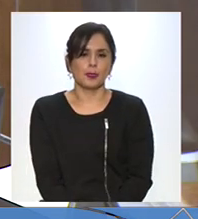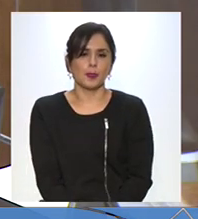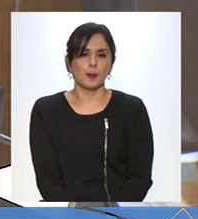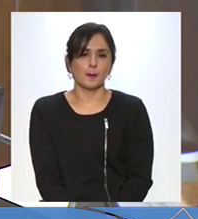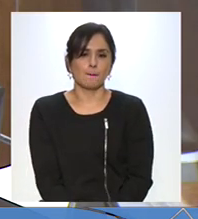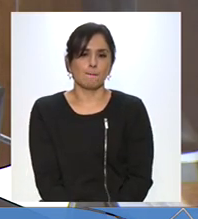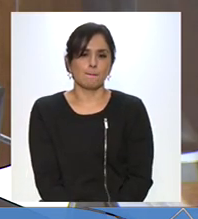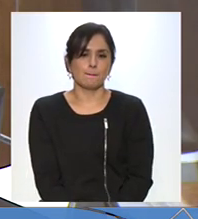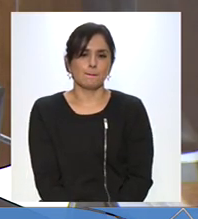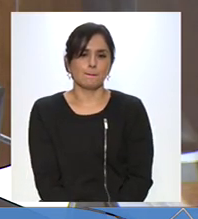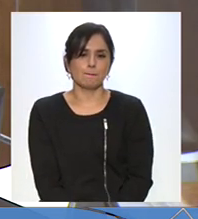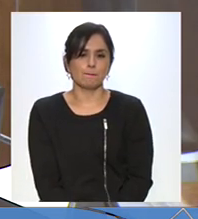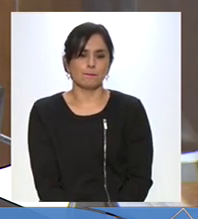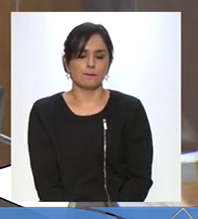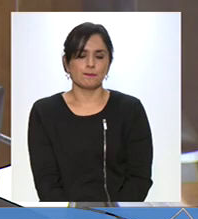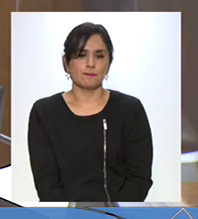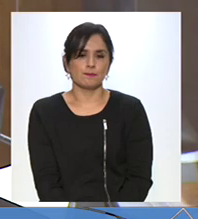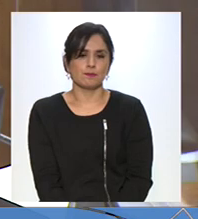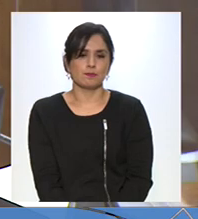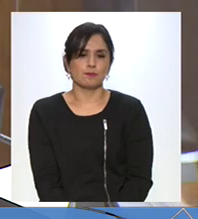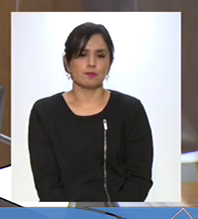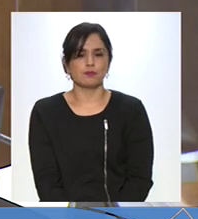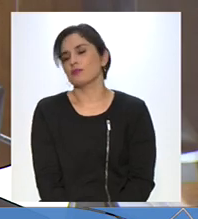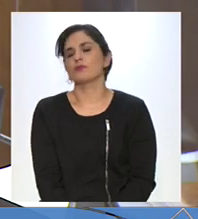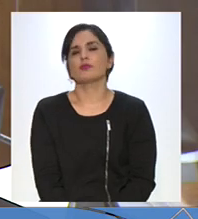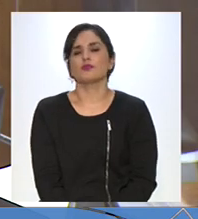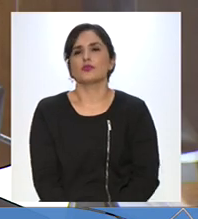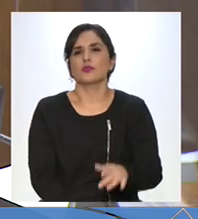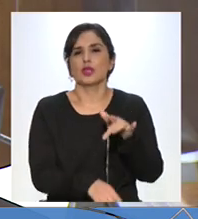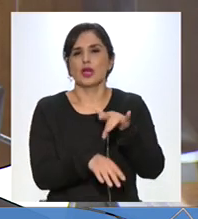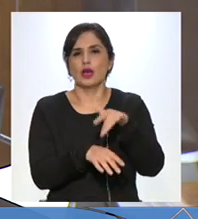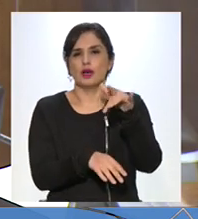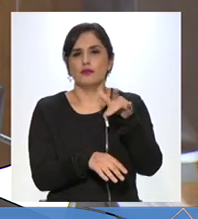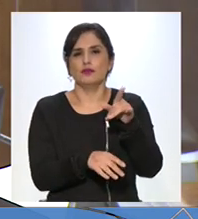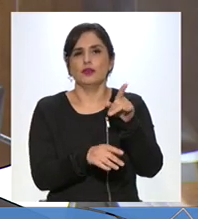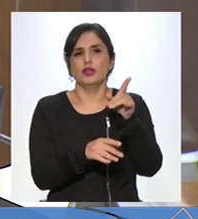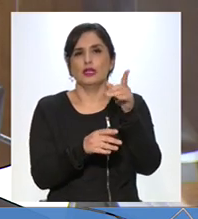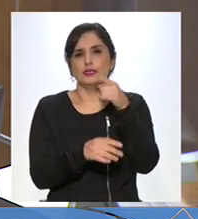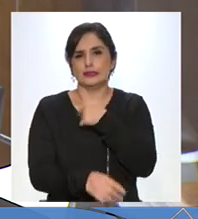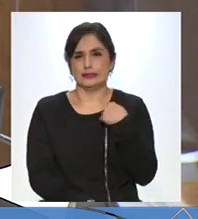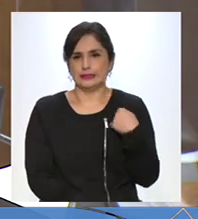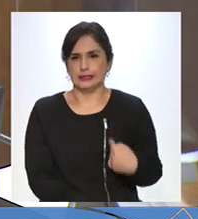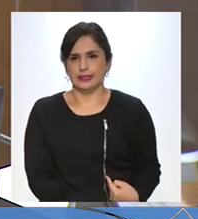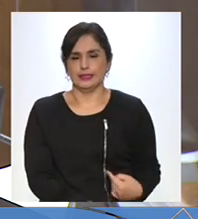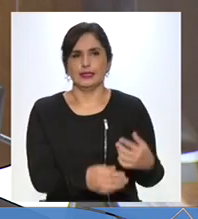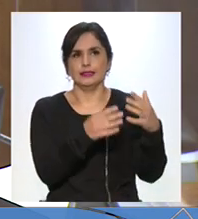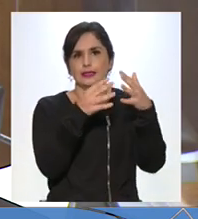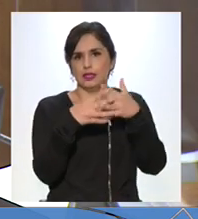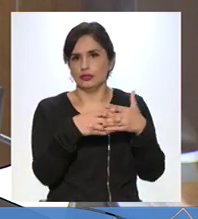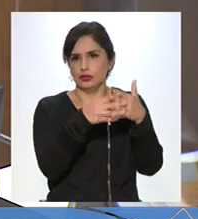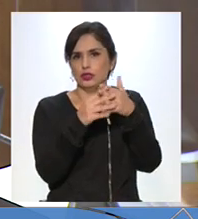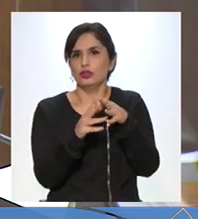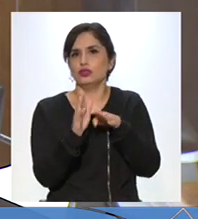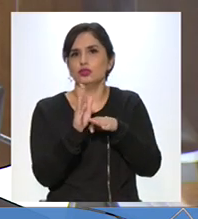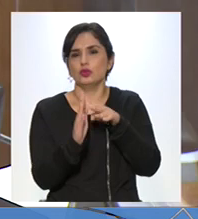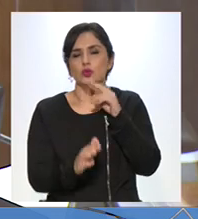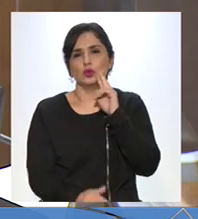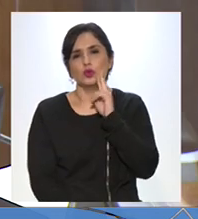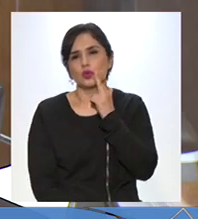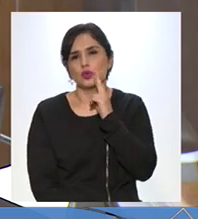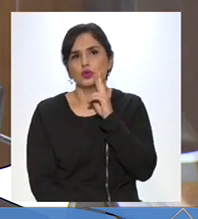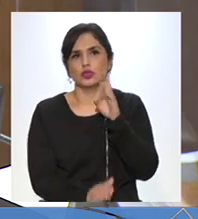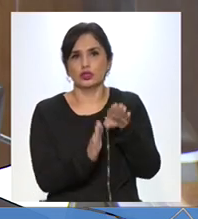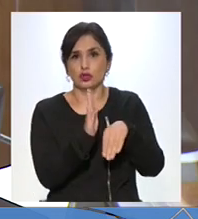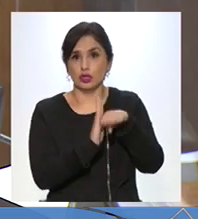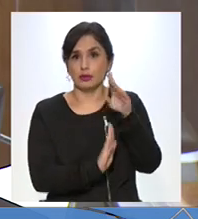grandes contribuyentes al calentamiento global son las grandes potencias, China, Estados Unidos, Rusia,